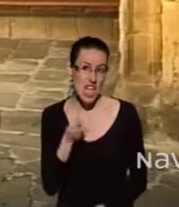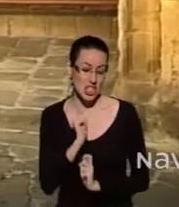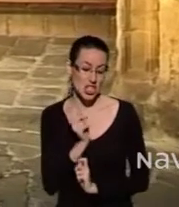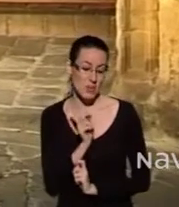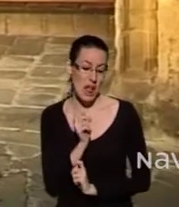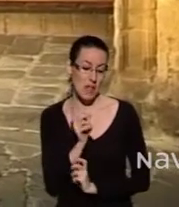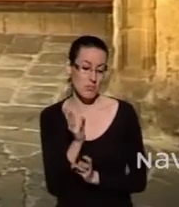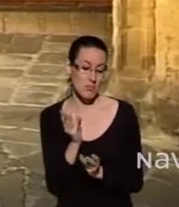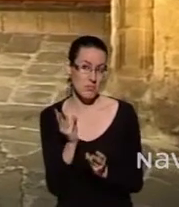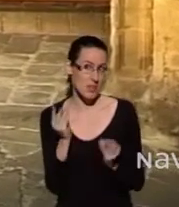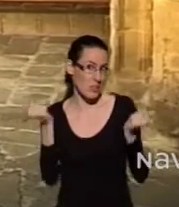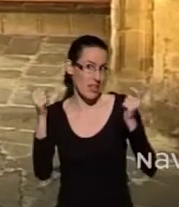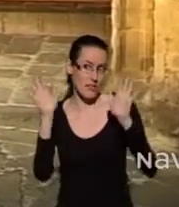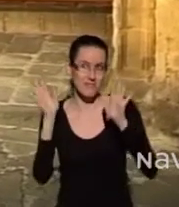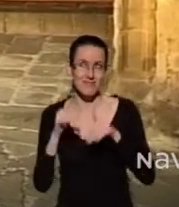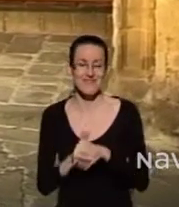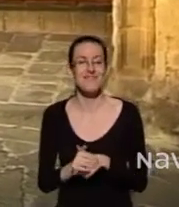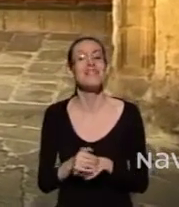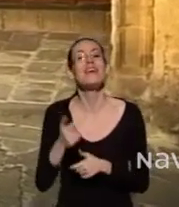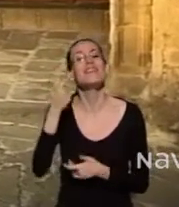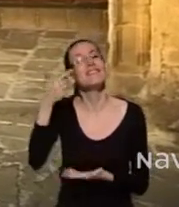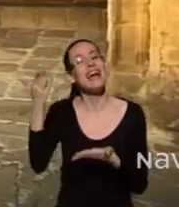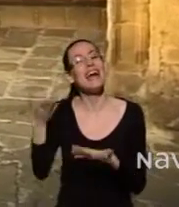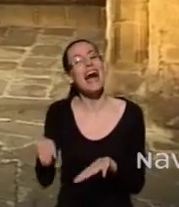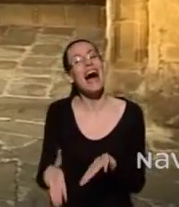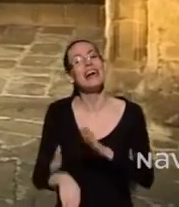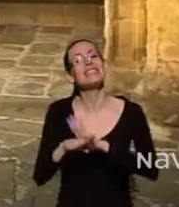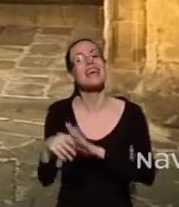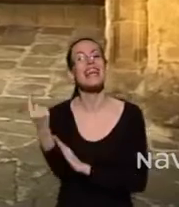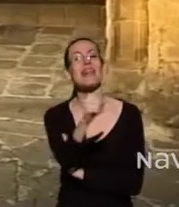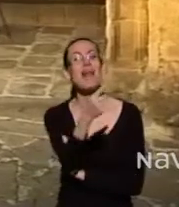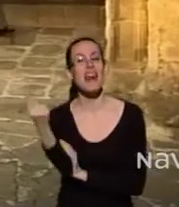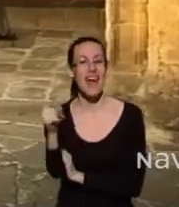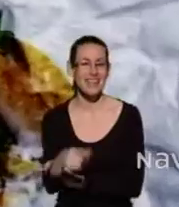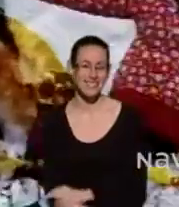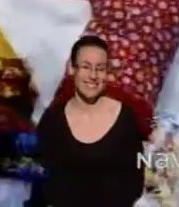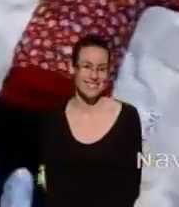¡Hala! A seguir tan templadas. Gracias, igualmente.